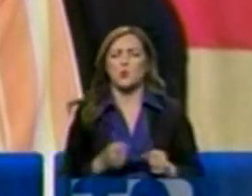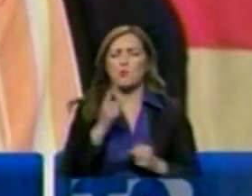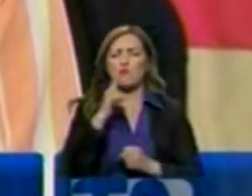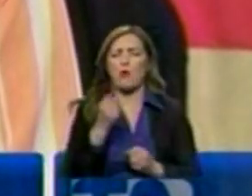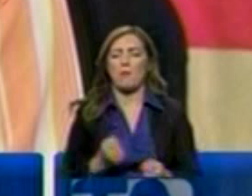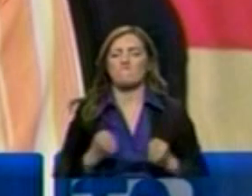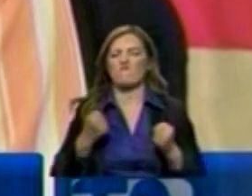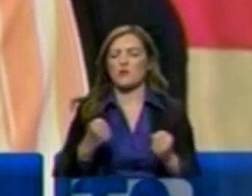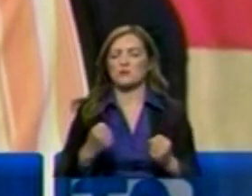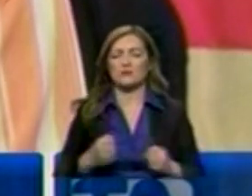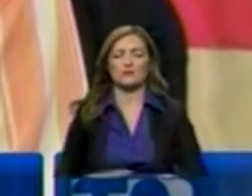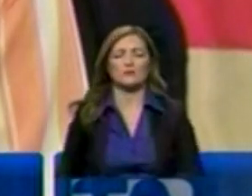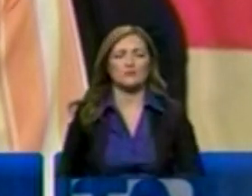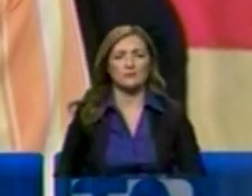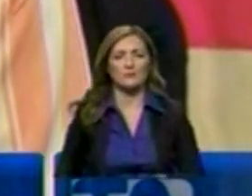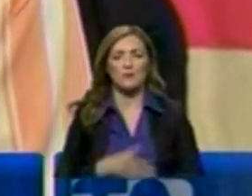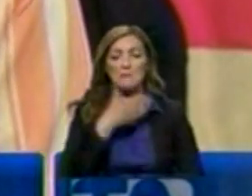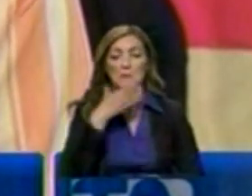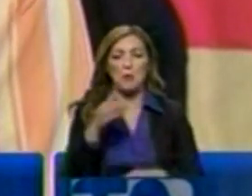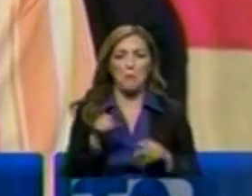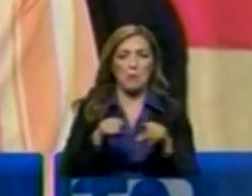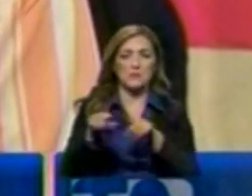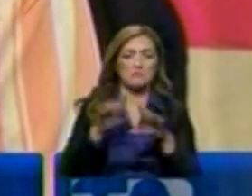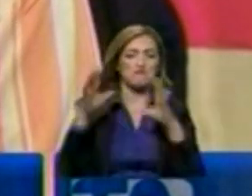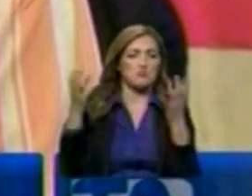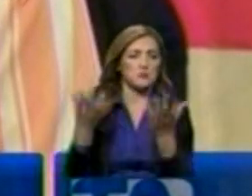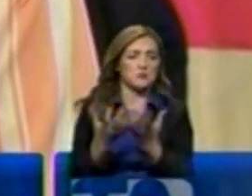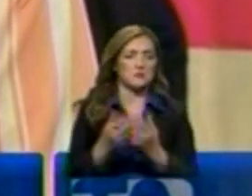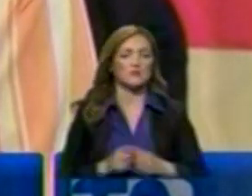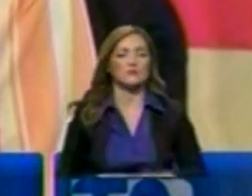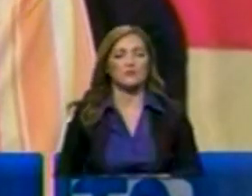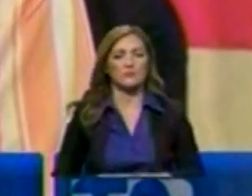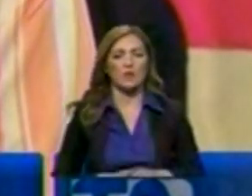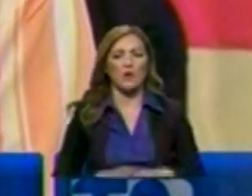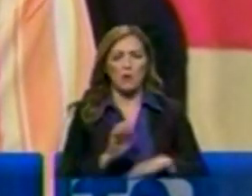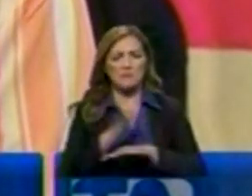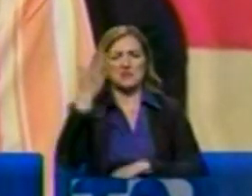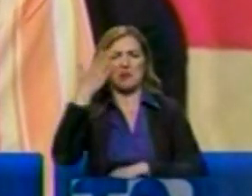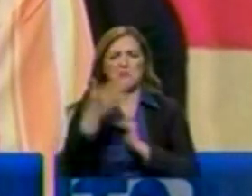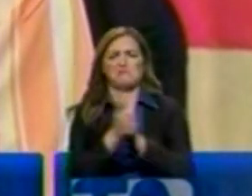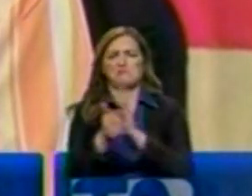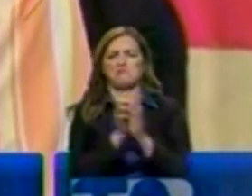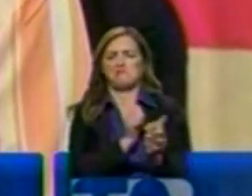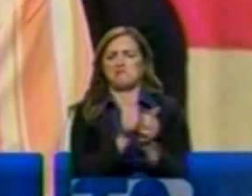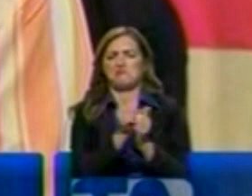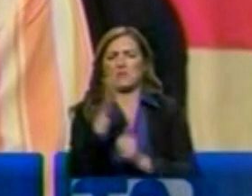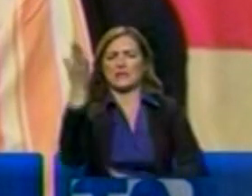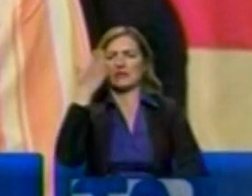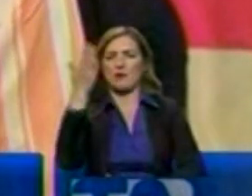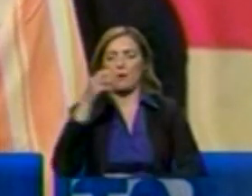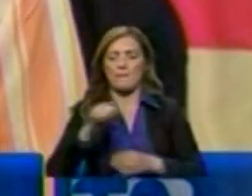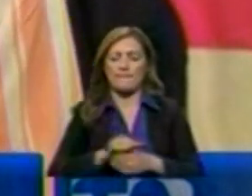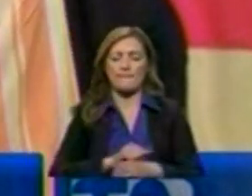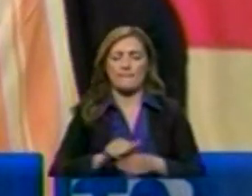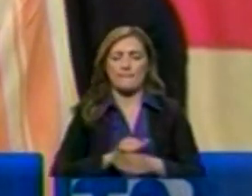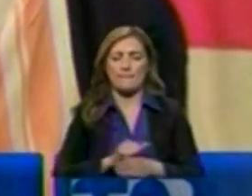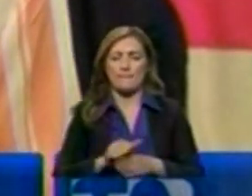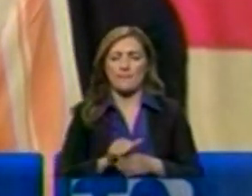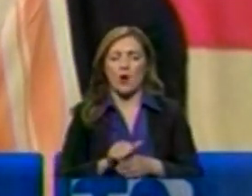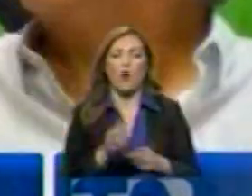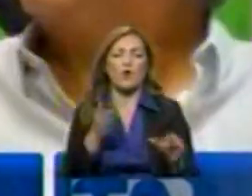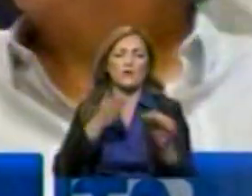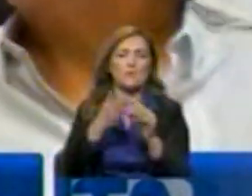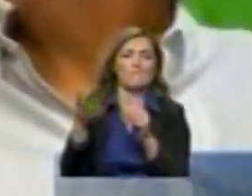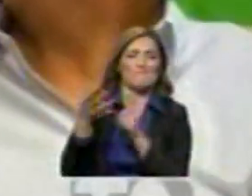del planeta. Conocemos de nuestras capacidades, las cuales ya están en marcha para lograr ese gran anhelo